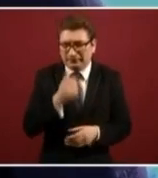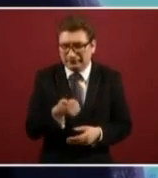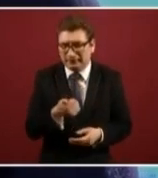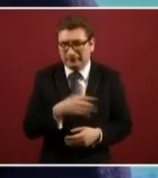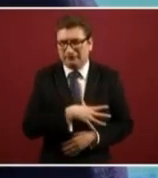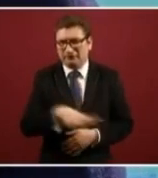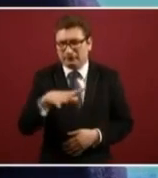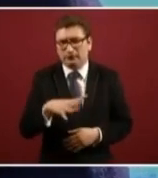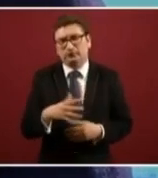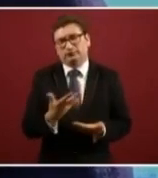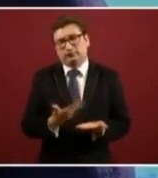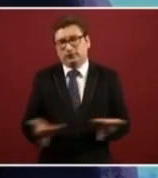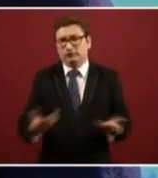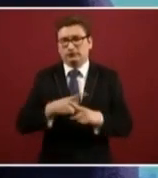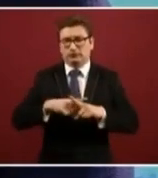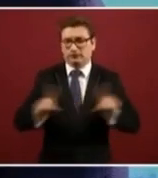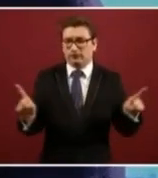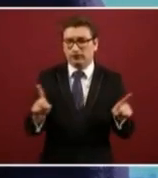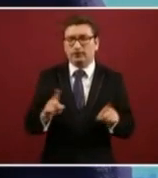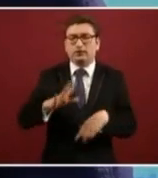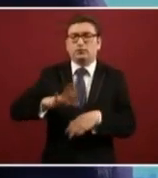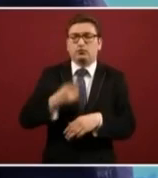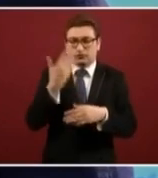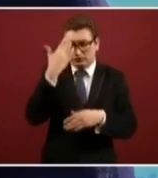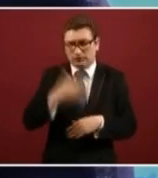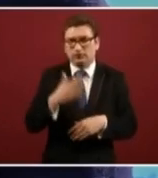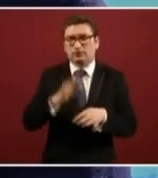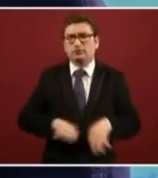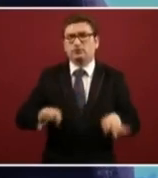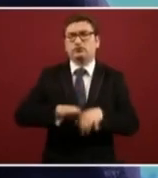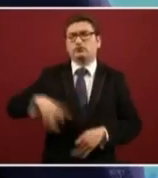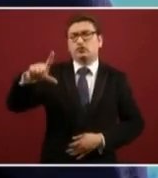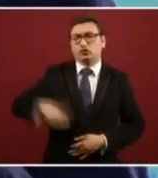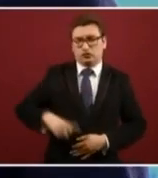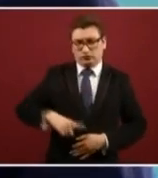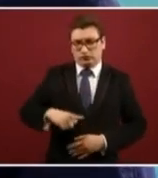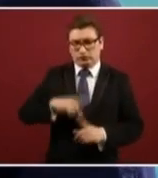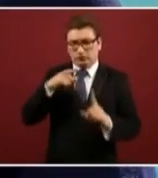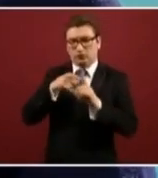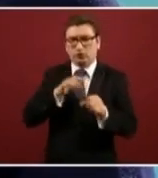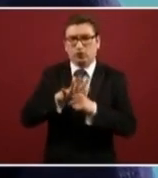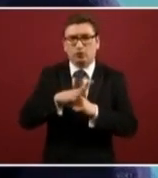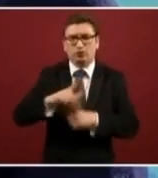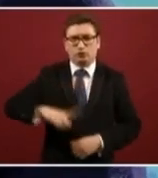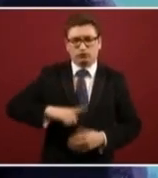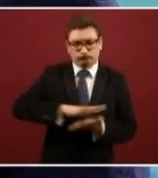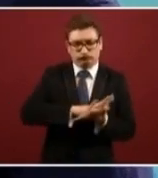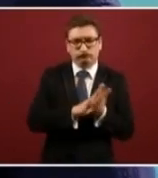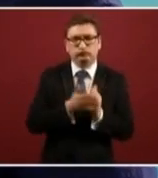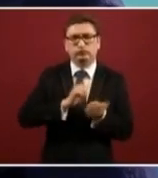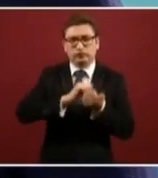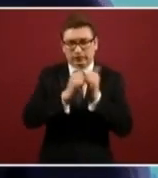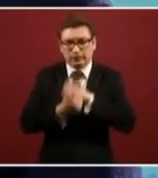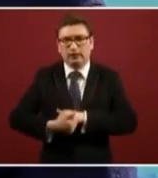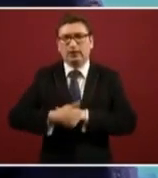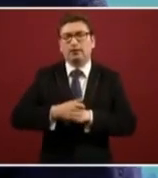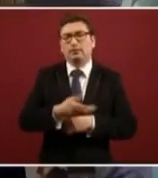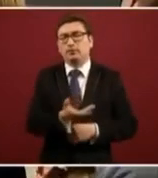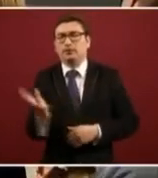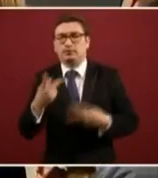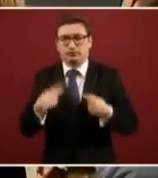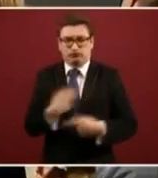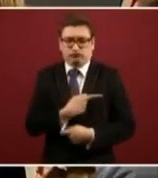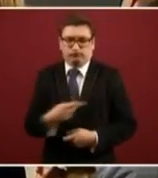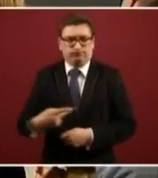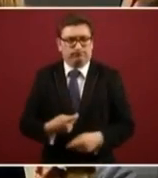es en congruencia con el principio de la cuarta transformación, de que por el bien de todos, primero los pobres.